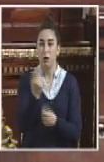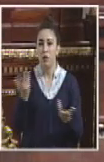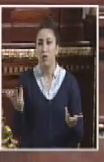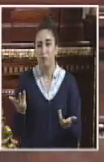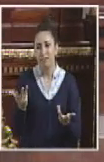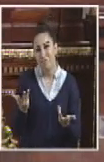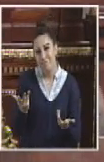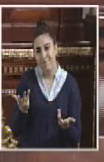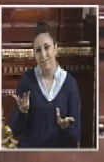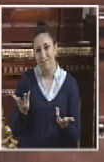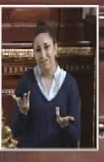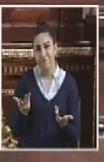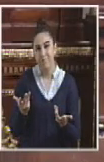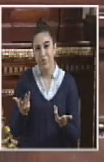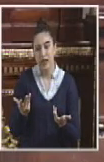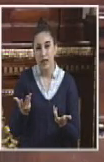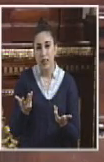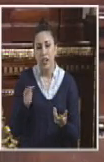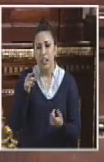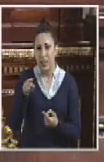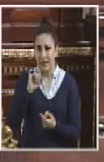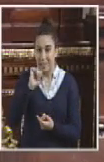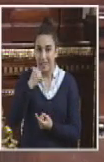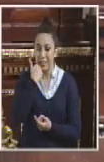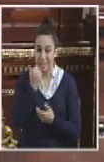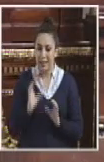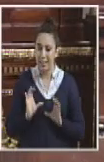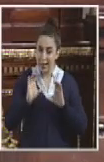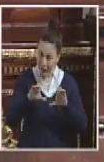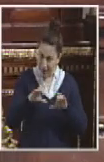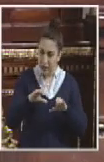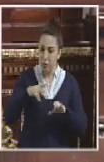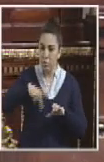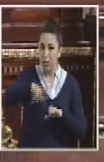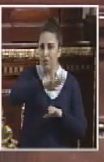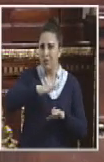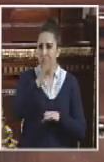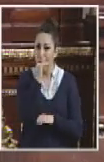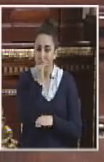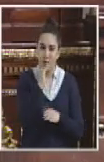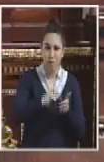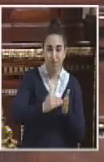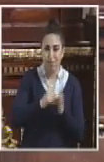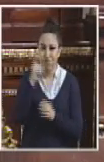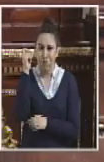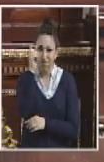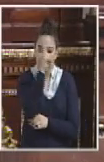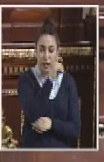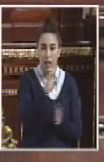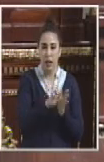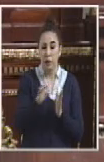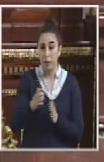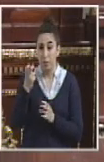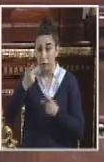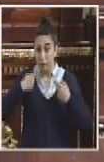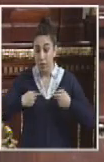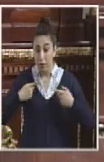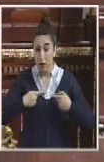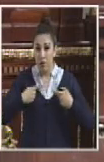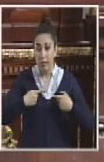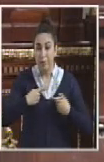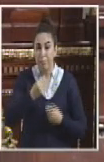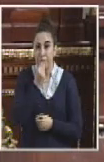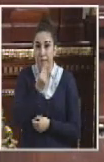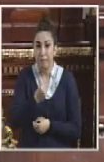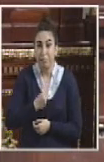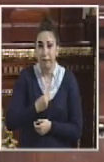ajenas a la voluntad de la persona. En estos casos, el individuo tiene la